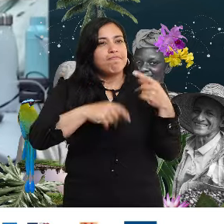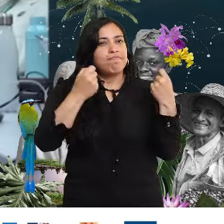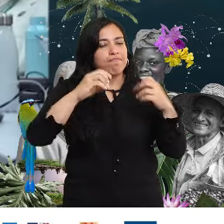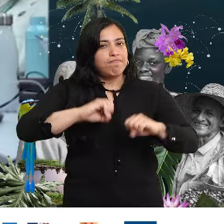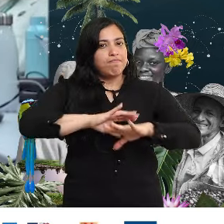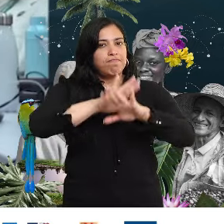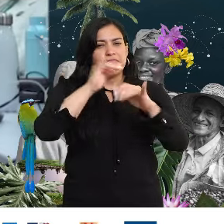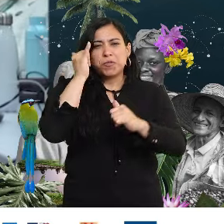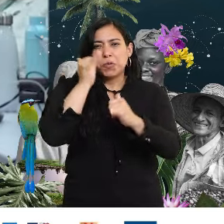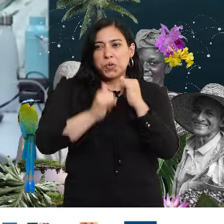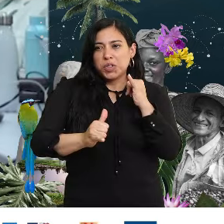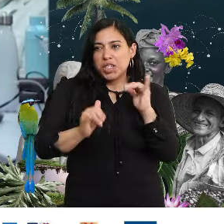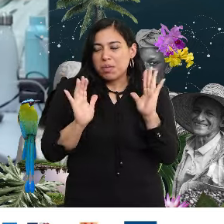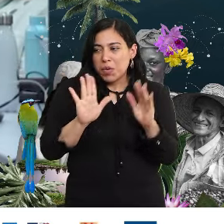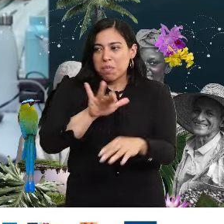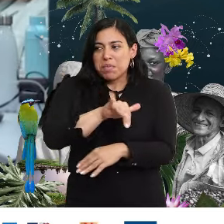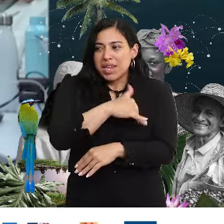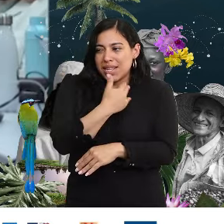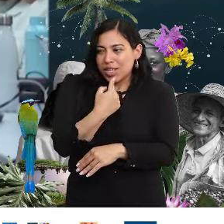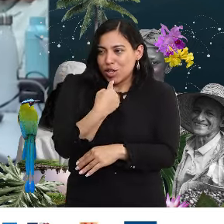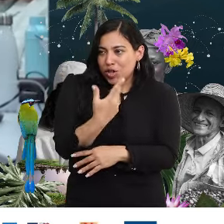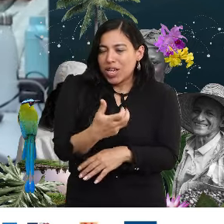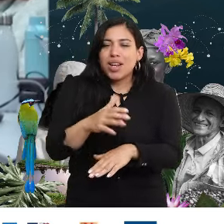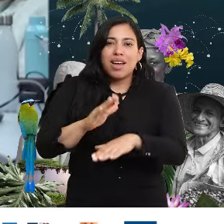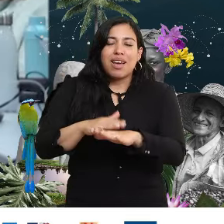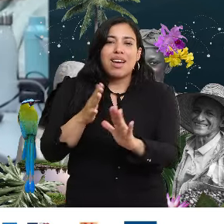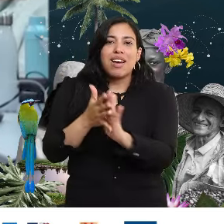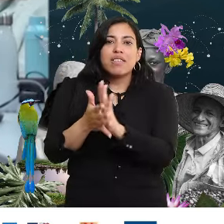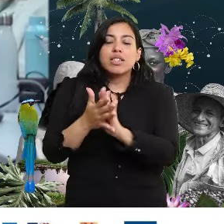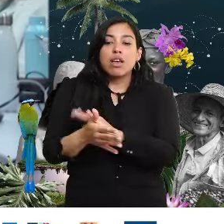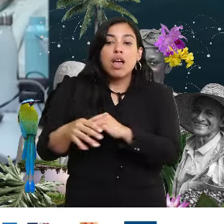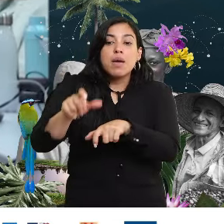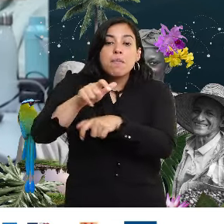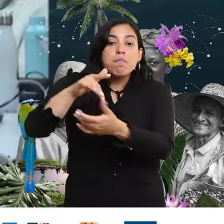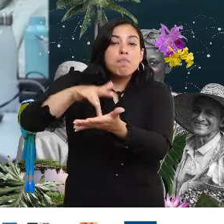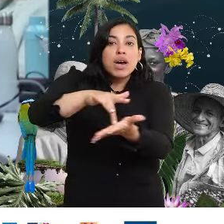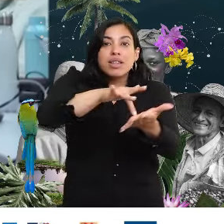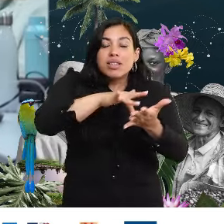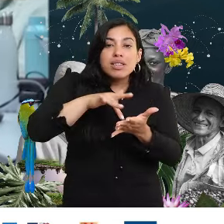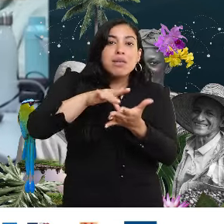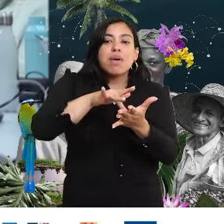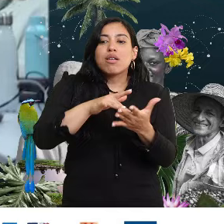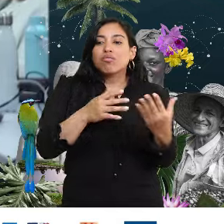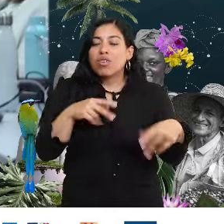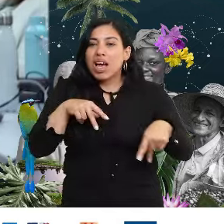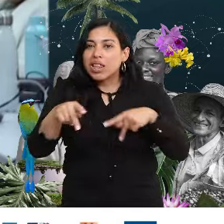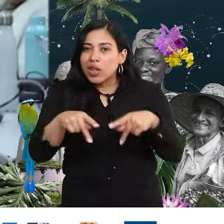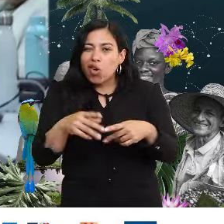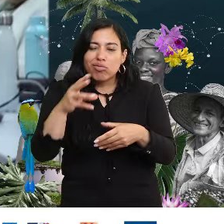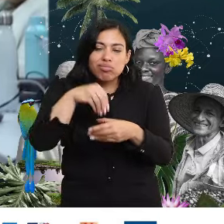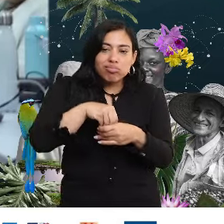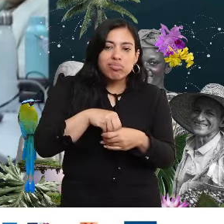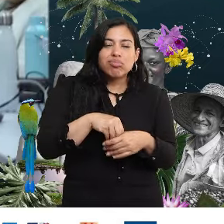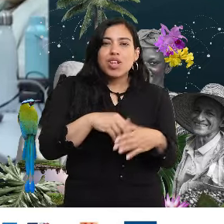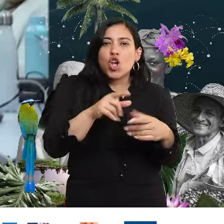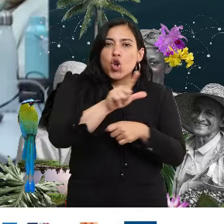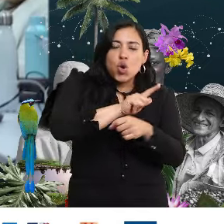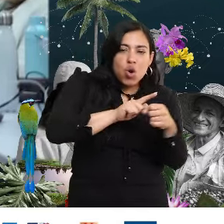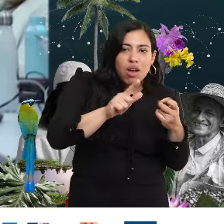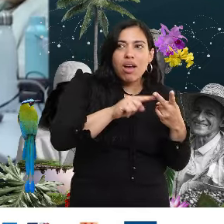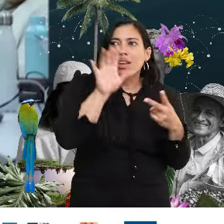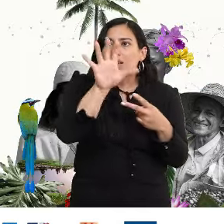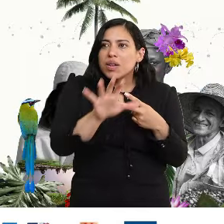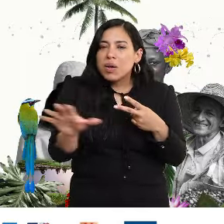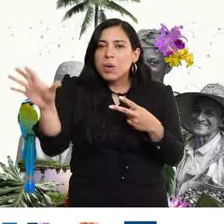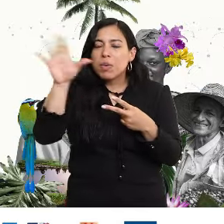por último, señora ministra, quiero señalar que la participación de los diferentes actores, desde lo local, desde lo regional, desde